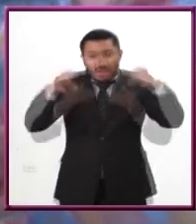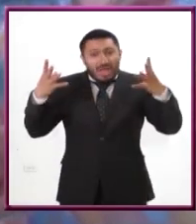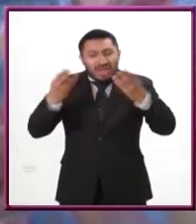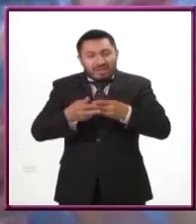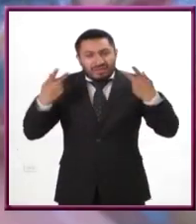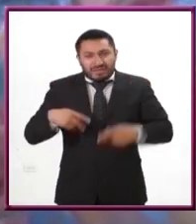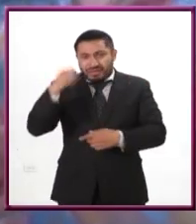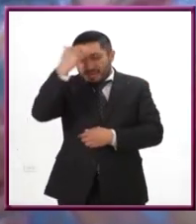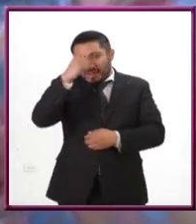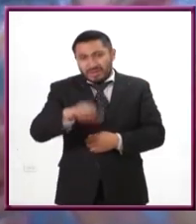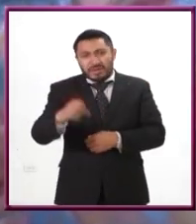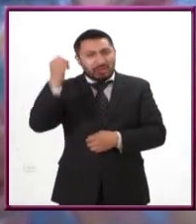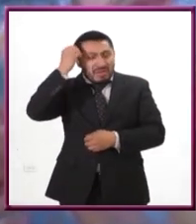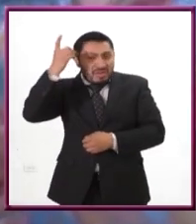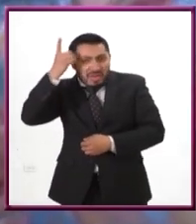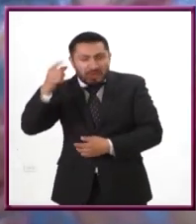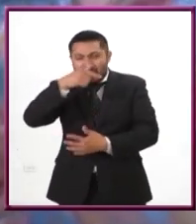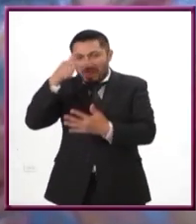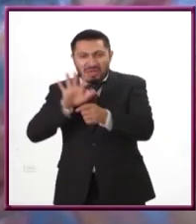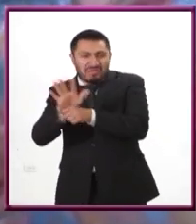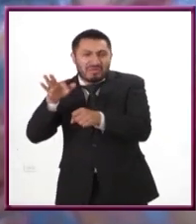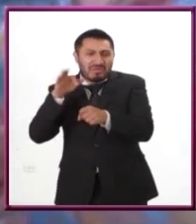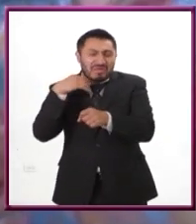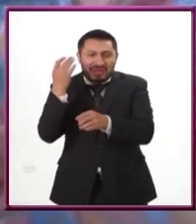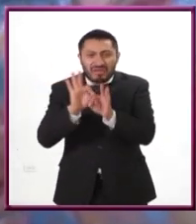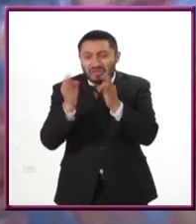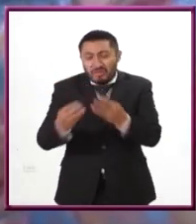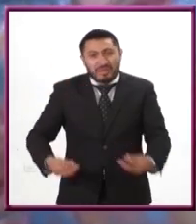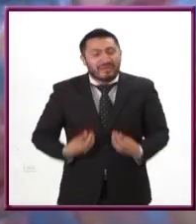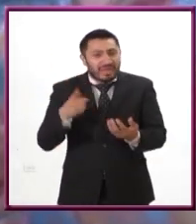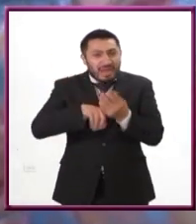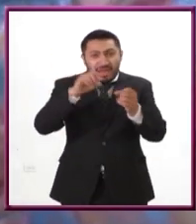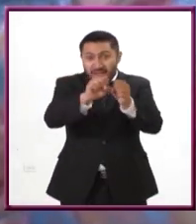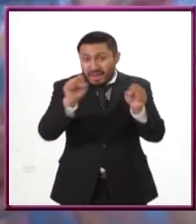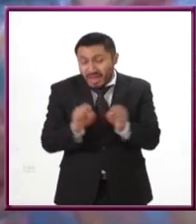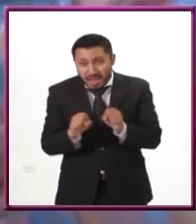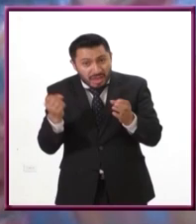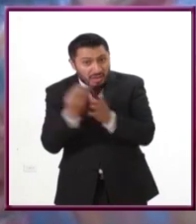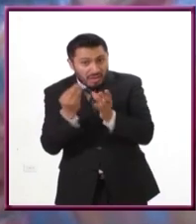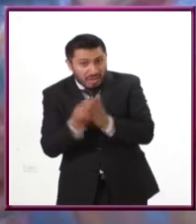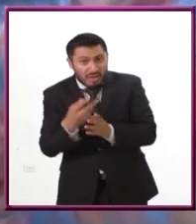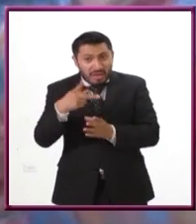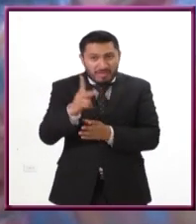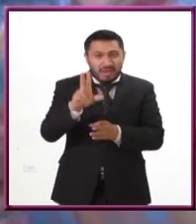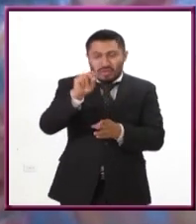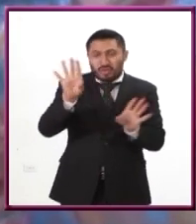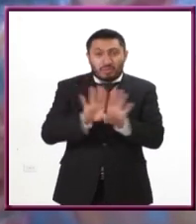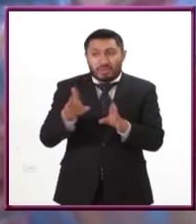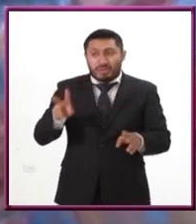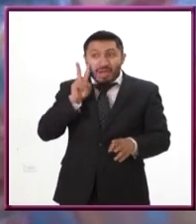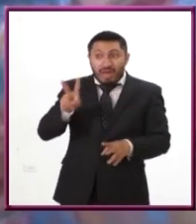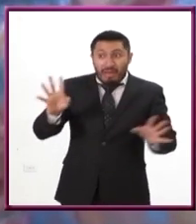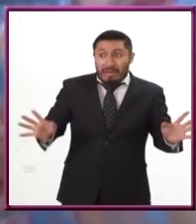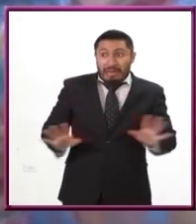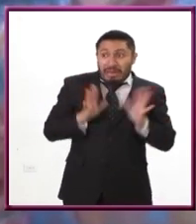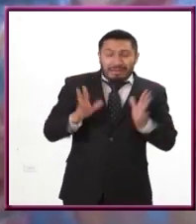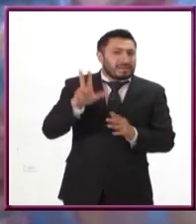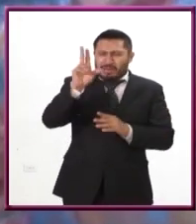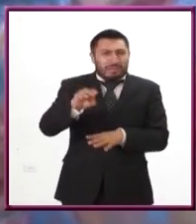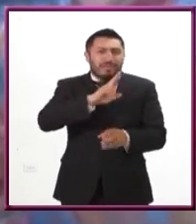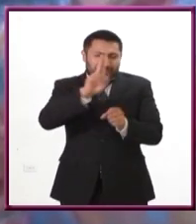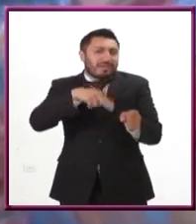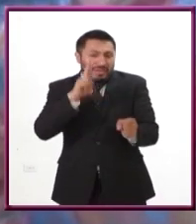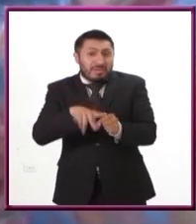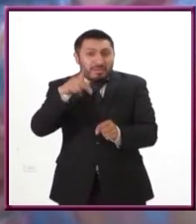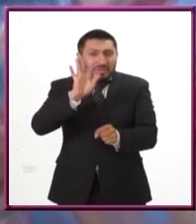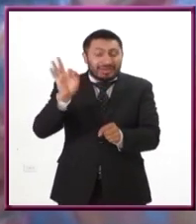con discapacidad, autismo, síndrome de Down o cualquier condición de vida en el salón de clases, por lo tanto ya no los va a sorprender. Pero